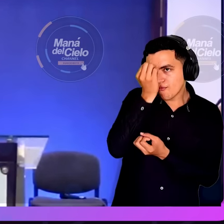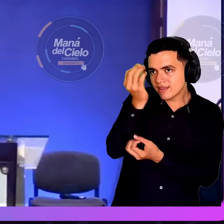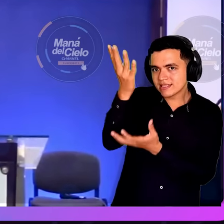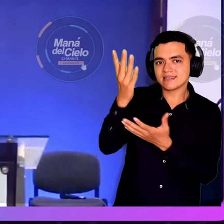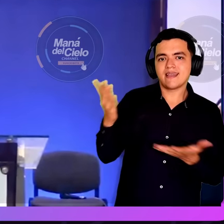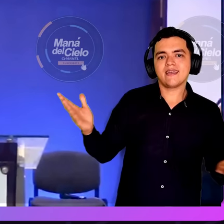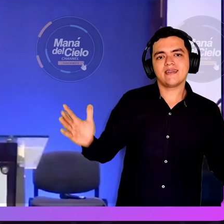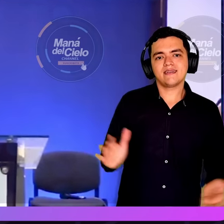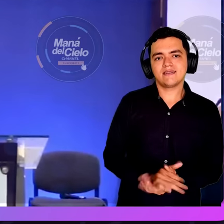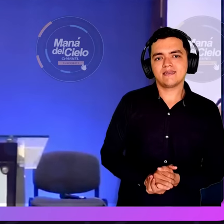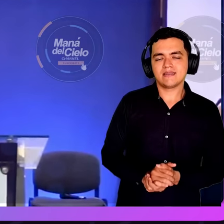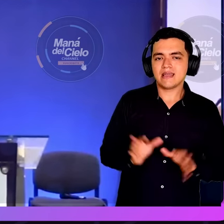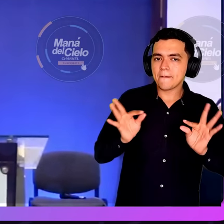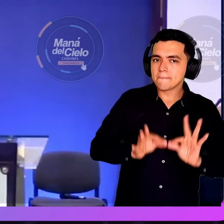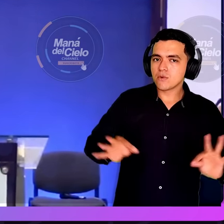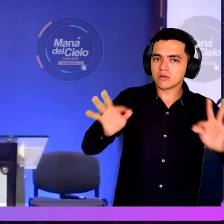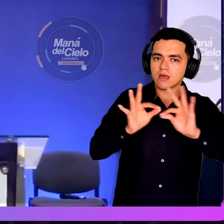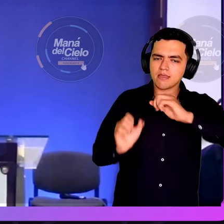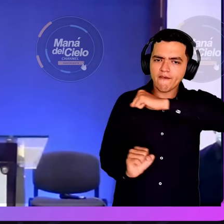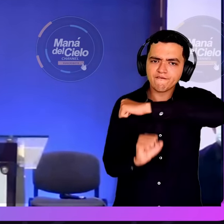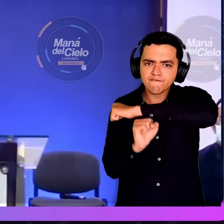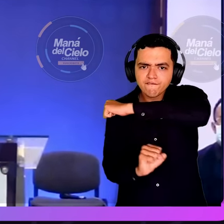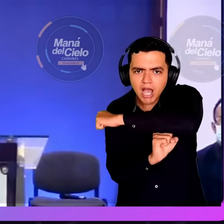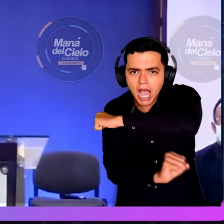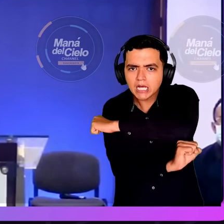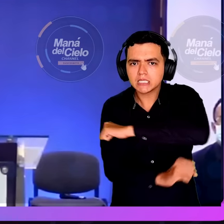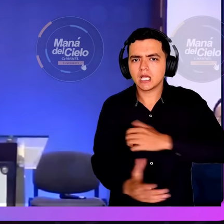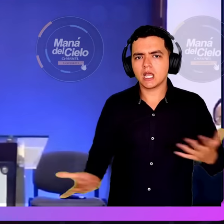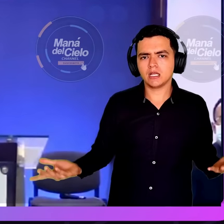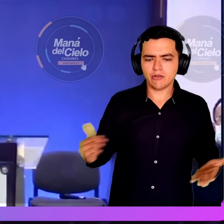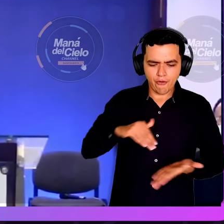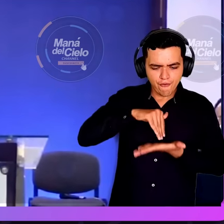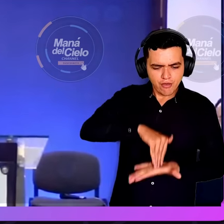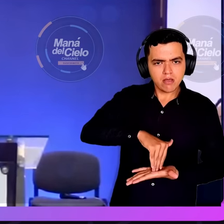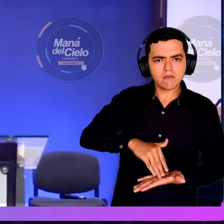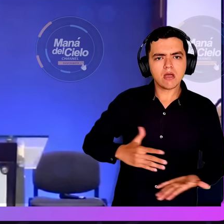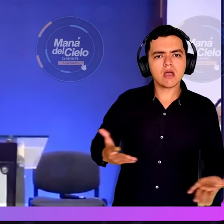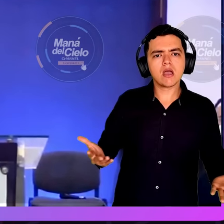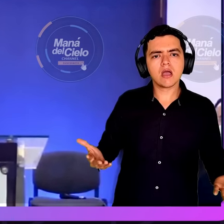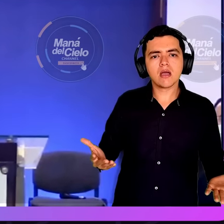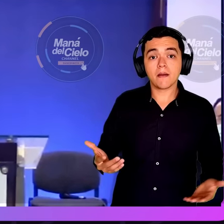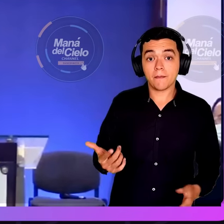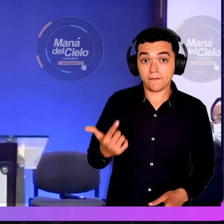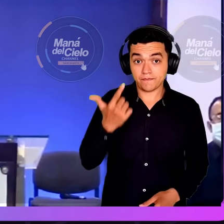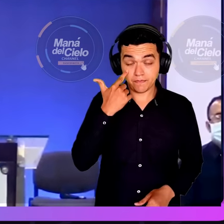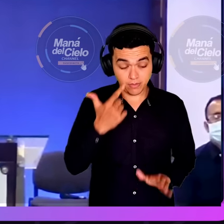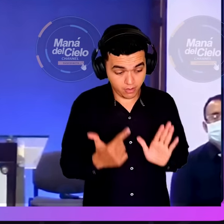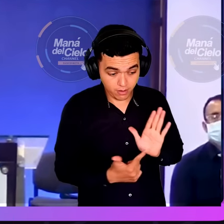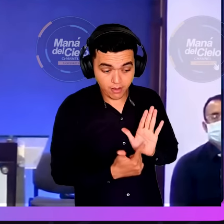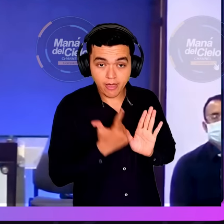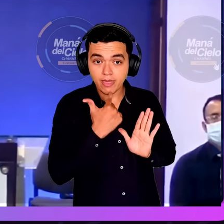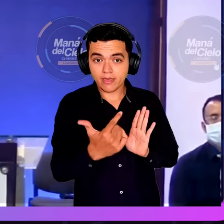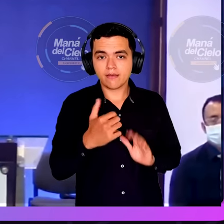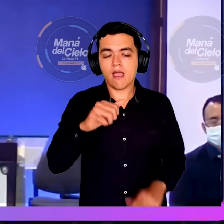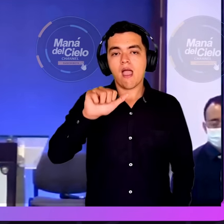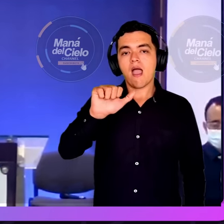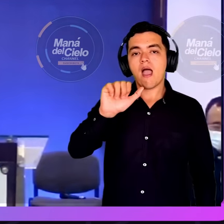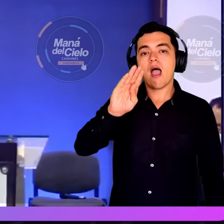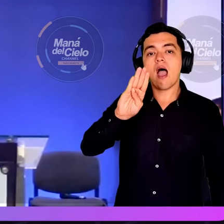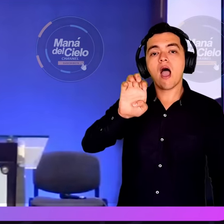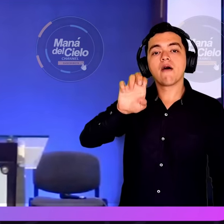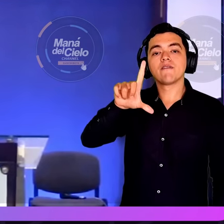obediencia. Puede ser que tú no tengas muchos talentos, dones de servir, pero sé fiel.